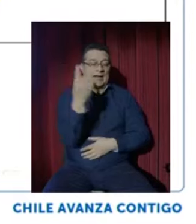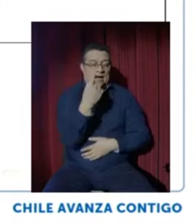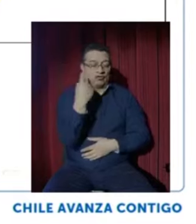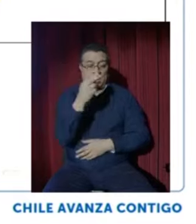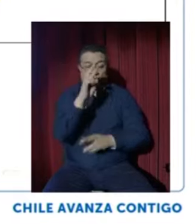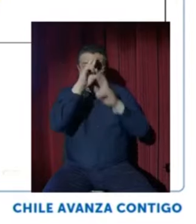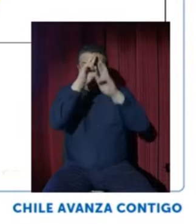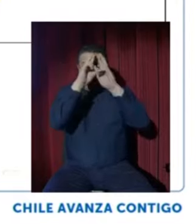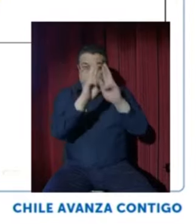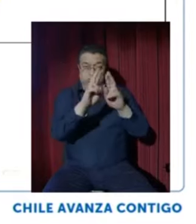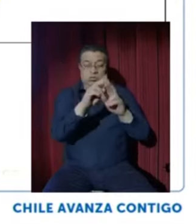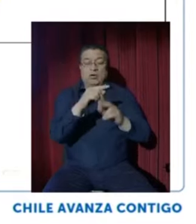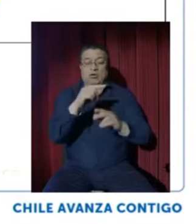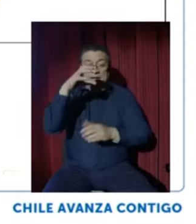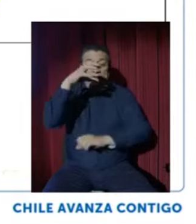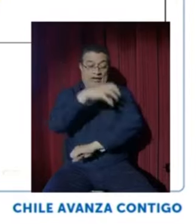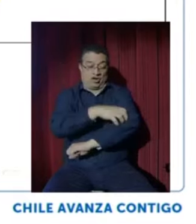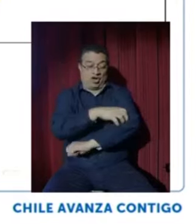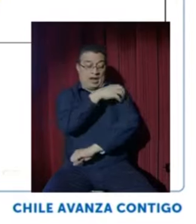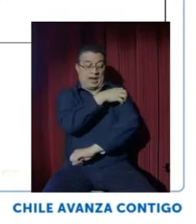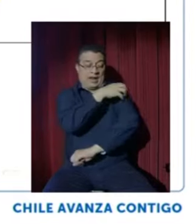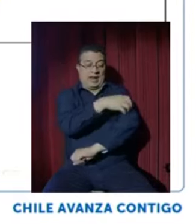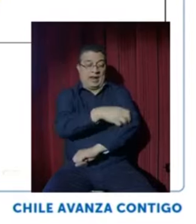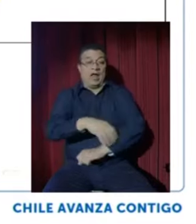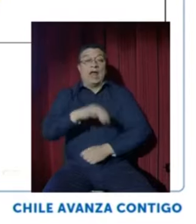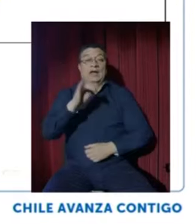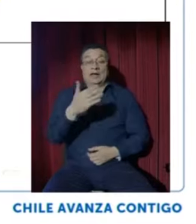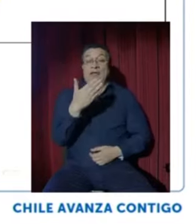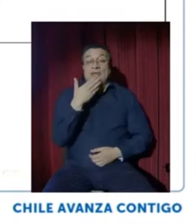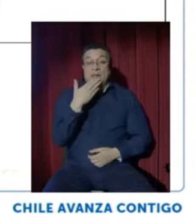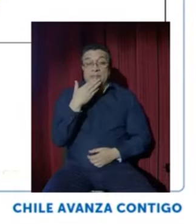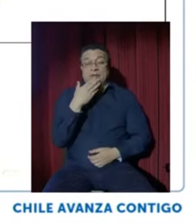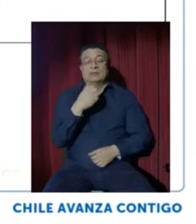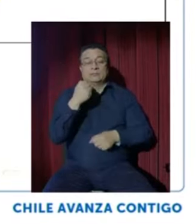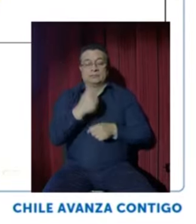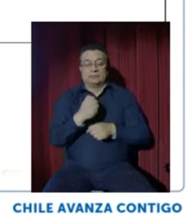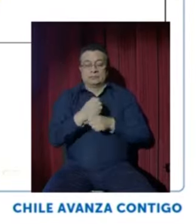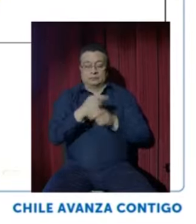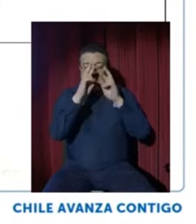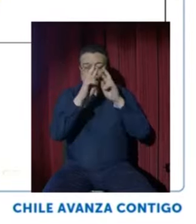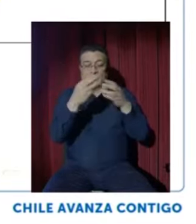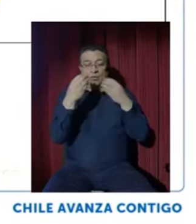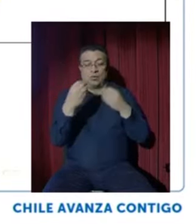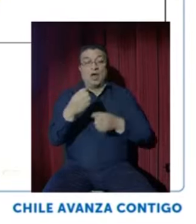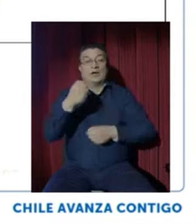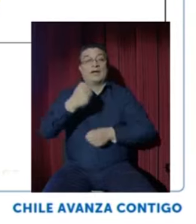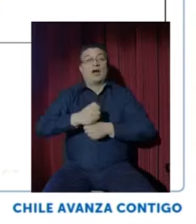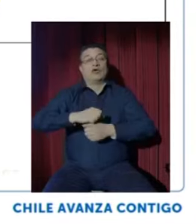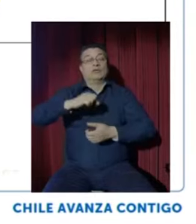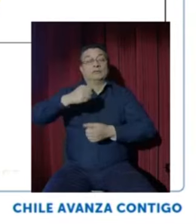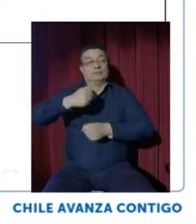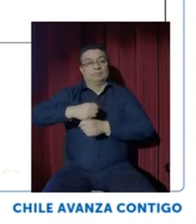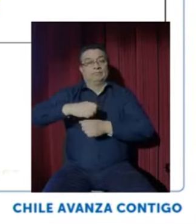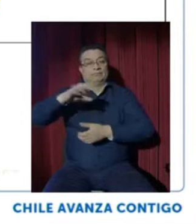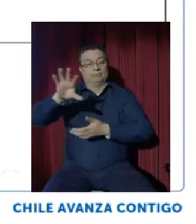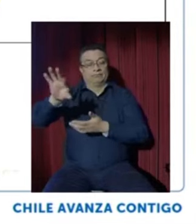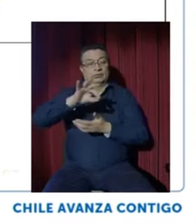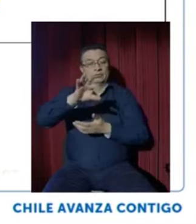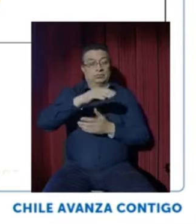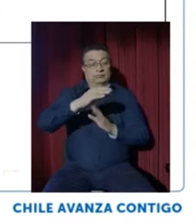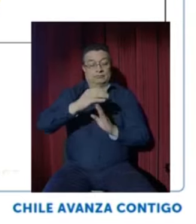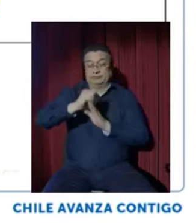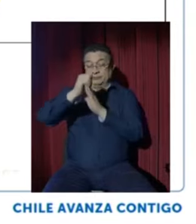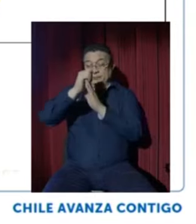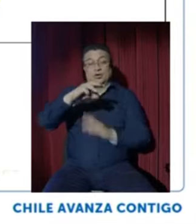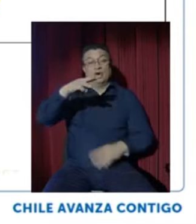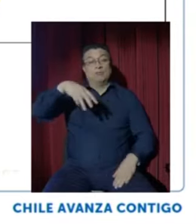reconocido a nivel regional y y quiero destacar la labor que ha tenido el programa de empleo el liderazgo de Don Claudio Moya que